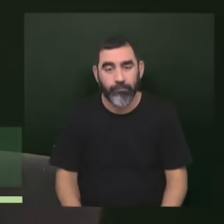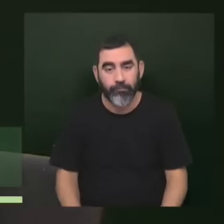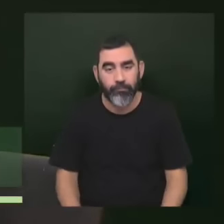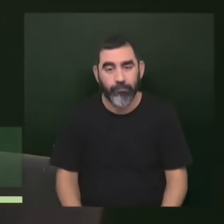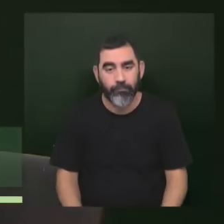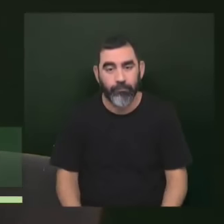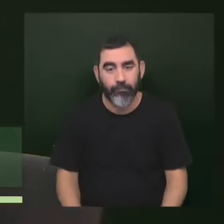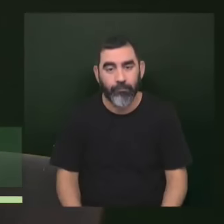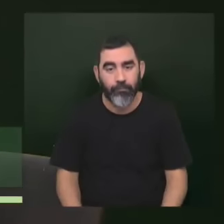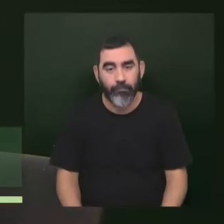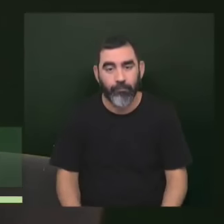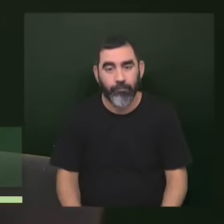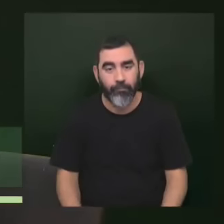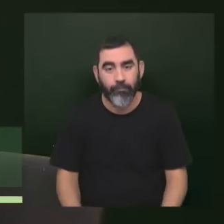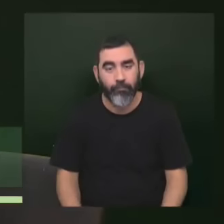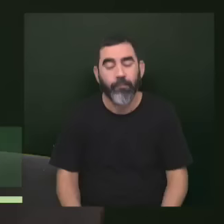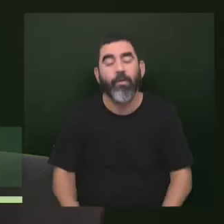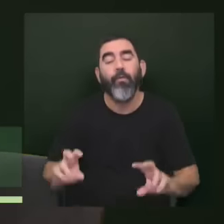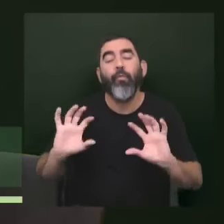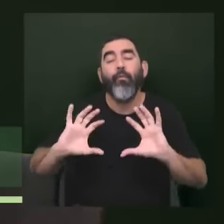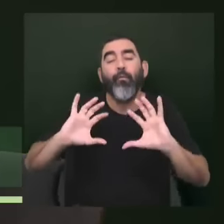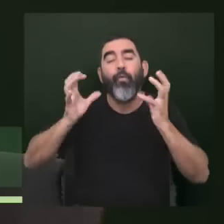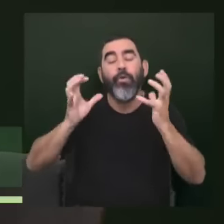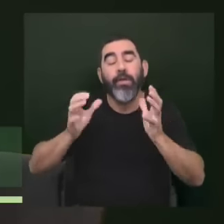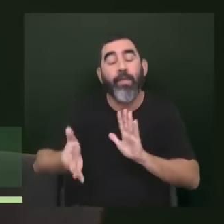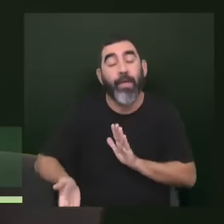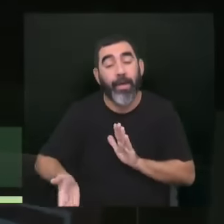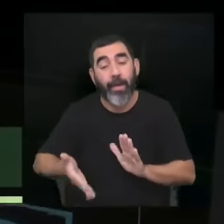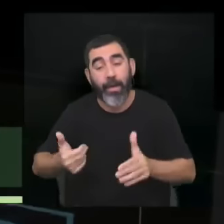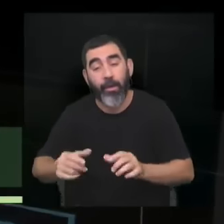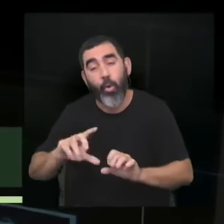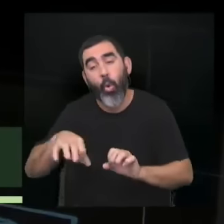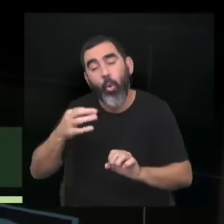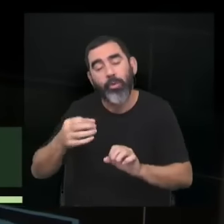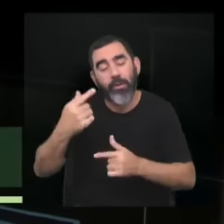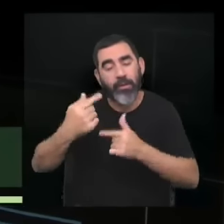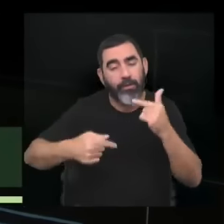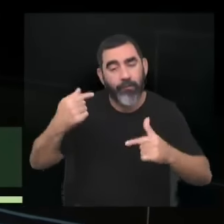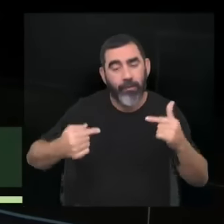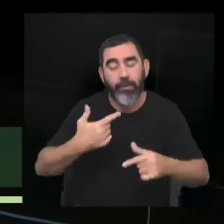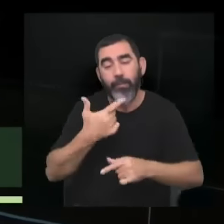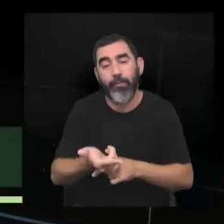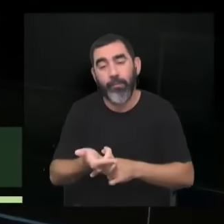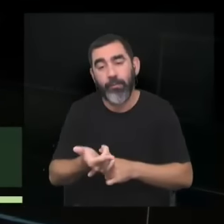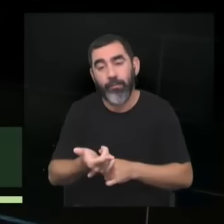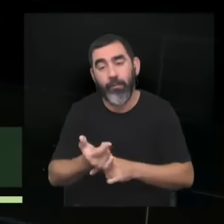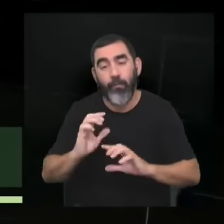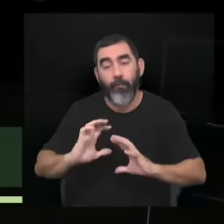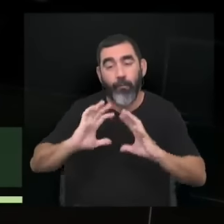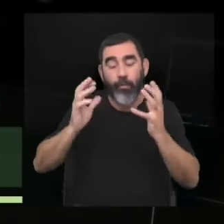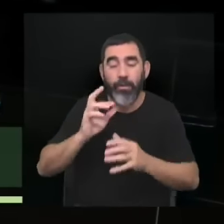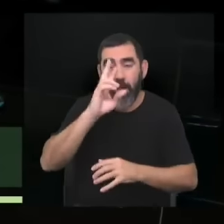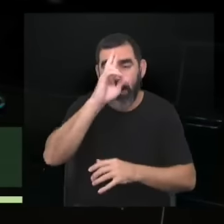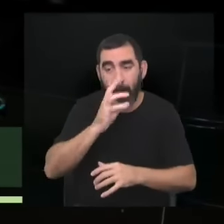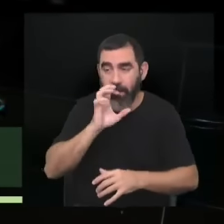acá pero por ejemplo eh estás hablando solo de violencia de género o hay otra interseccionalidad estamos hablando de de violencia